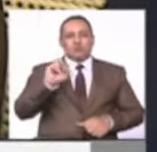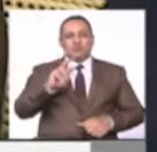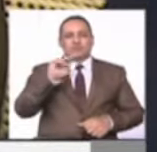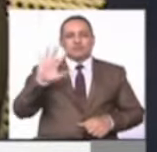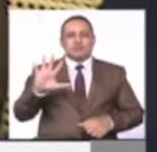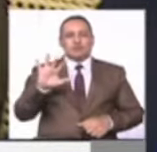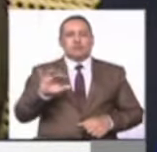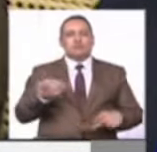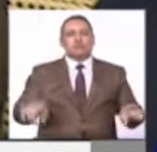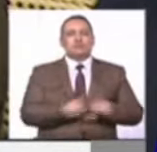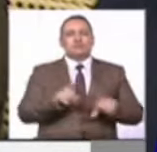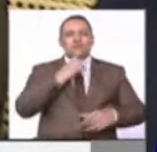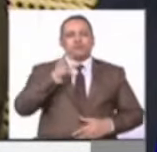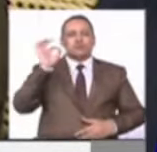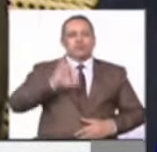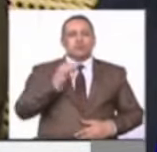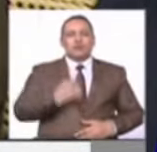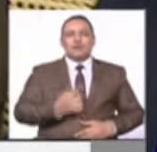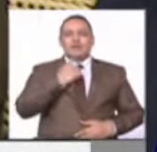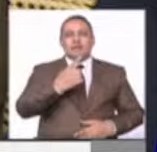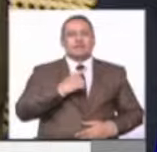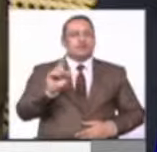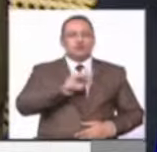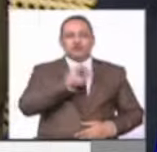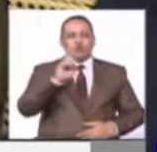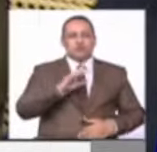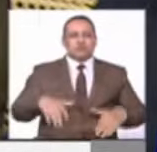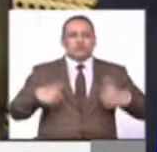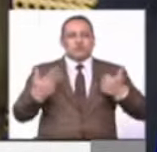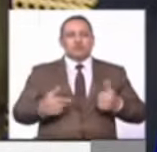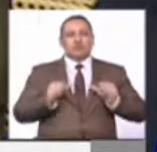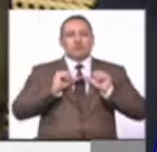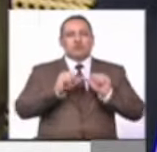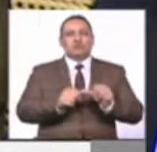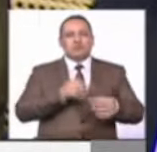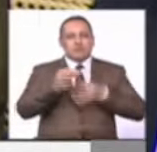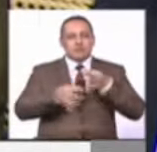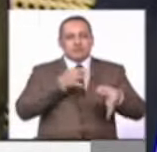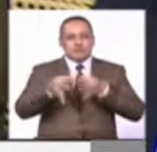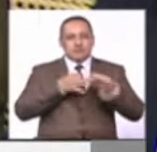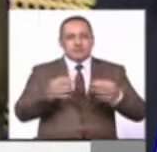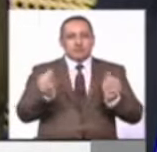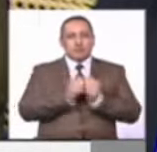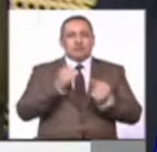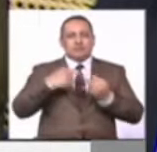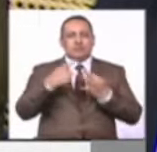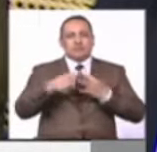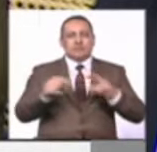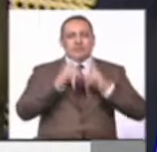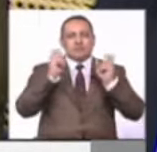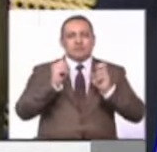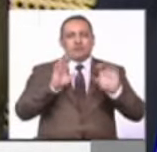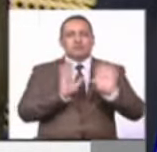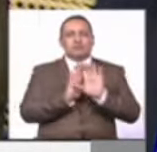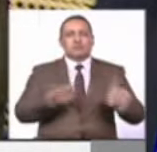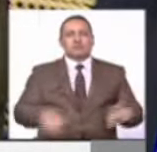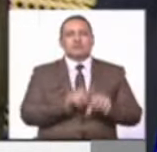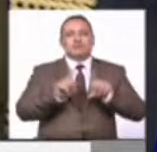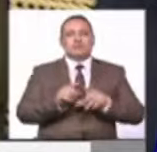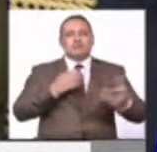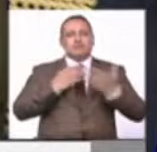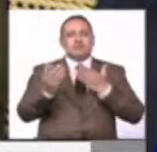5425 nunca ha sido ni será válido interpretar las disposiciones constitucionales de